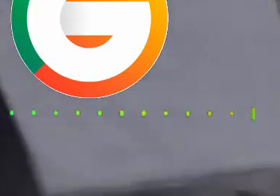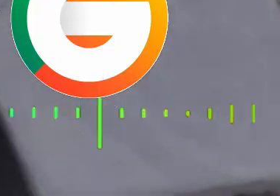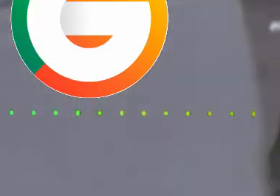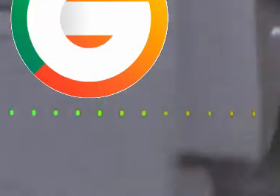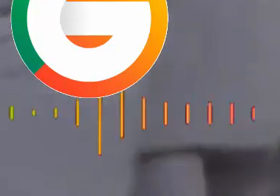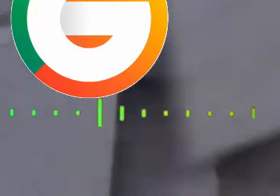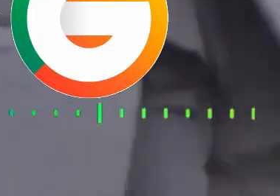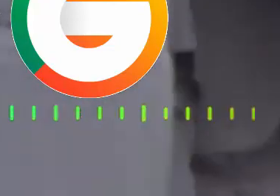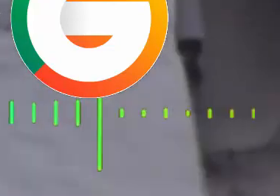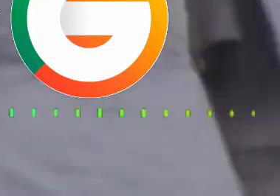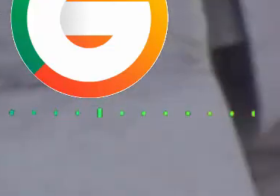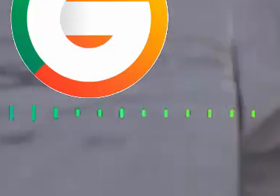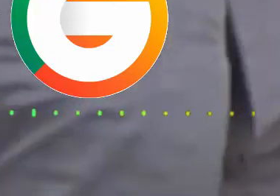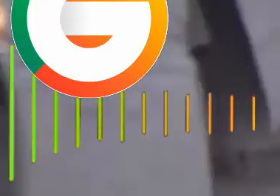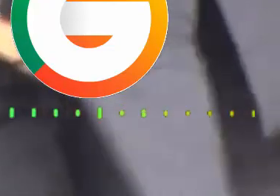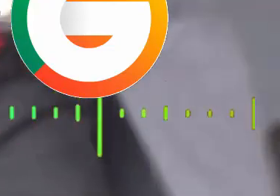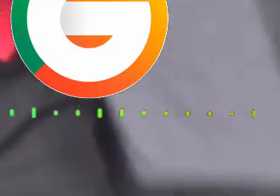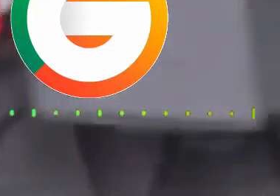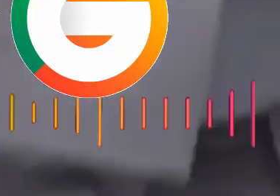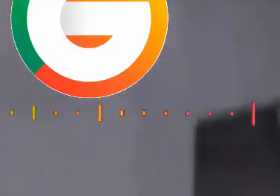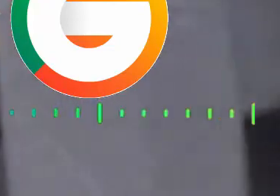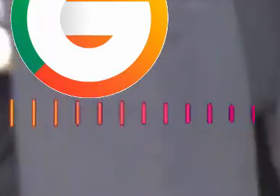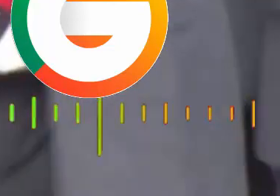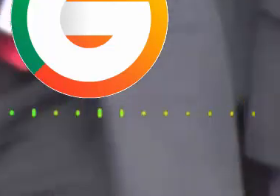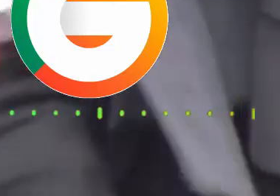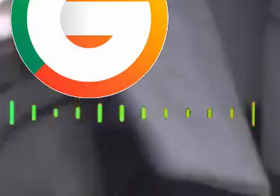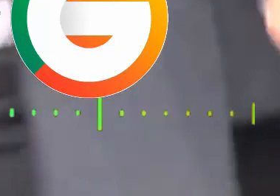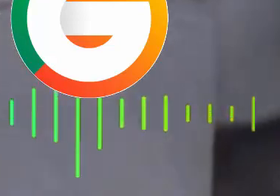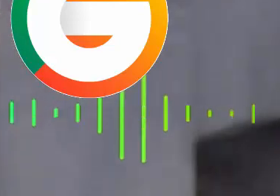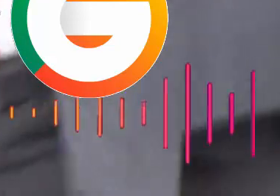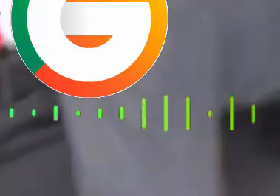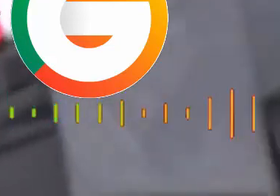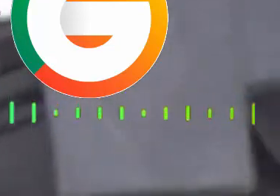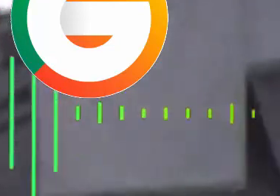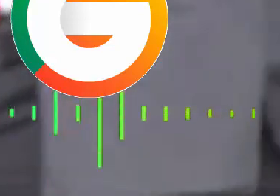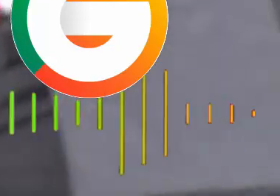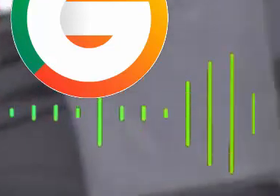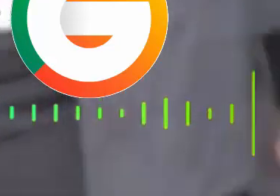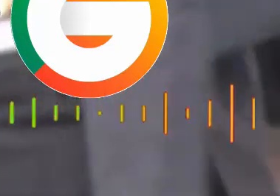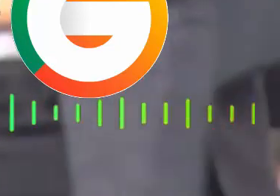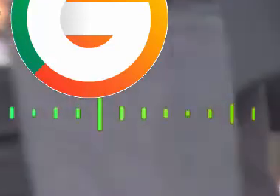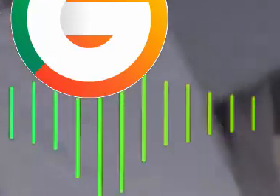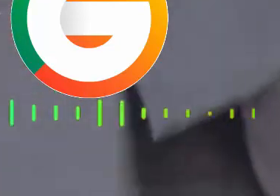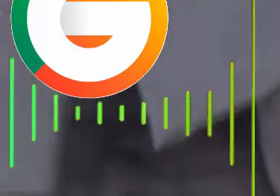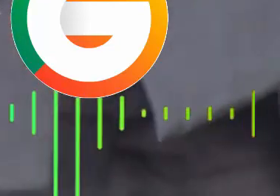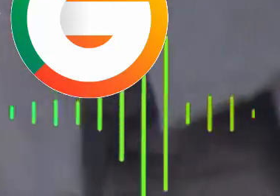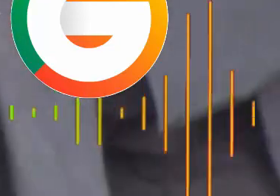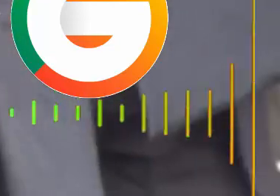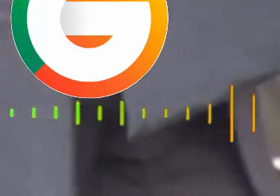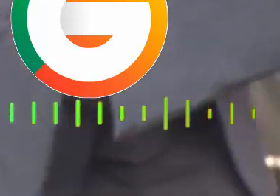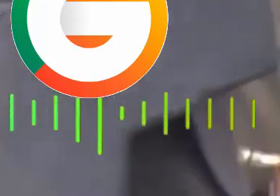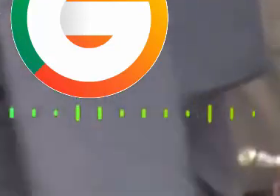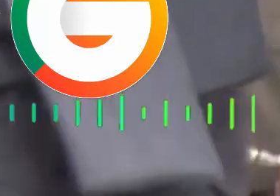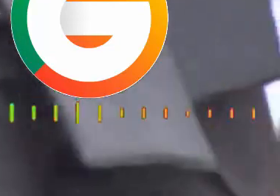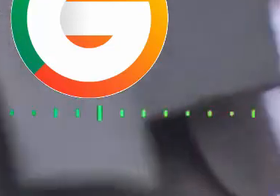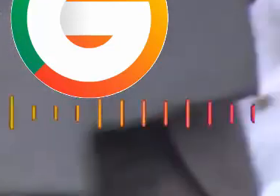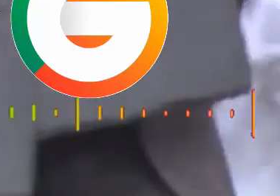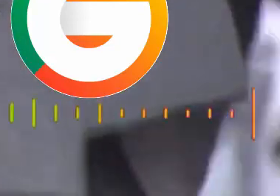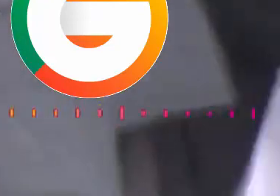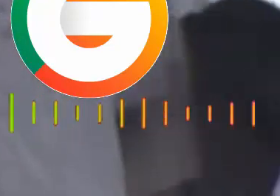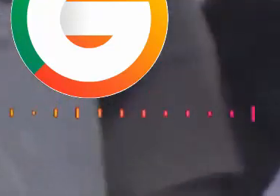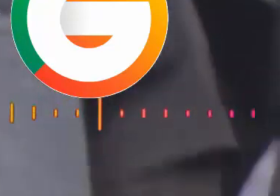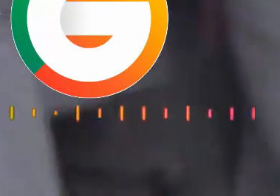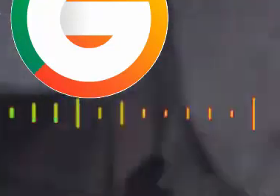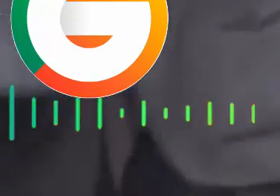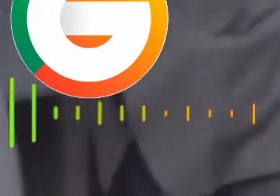narcoterrorista encausado, de un prófugo de la justicia, es lo que están haciendo actualmente. Ese no es el papel que quiere llevar a cabo las Fuerzas